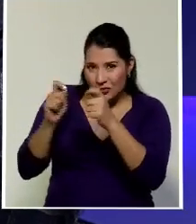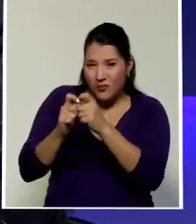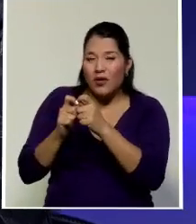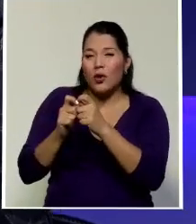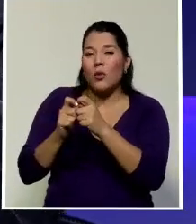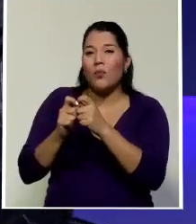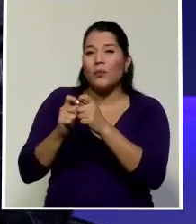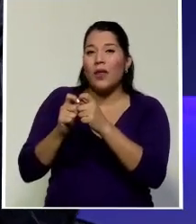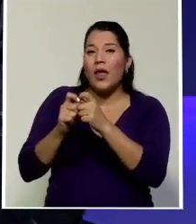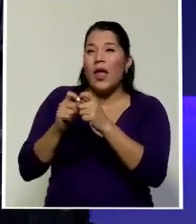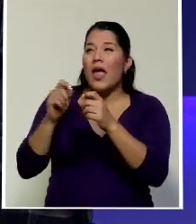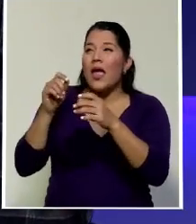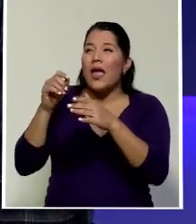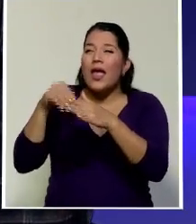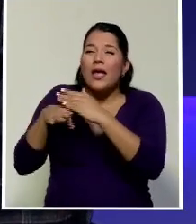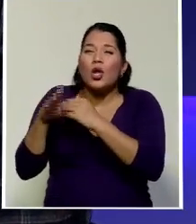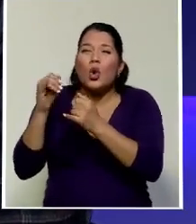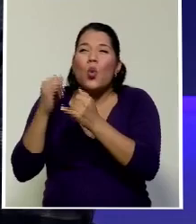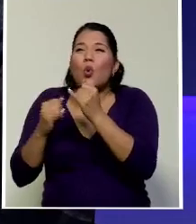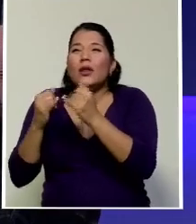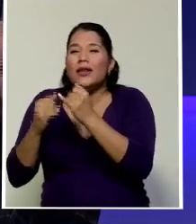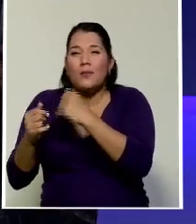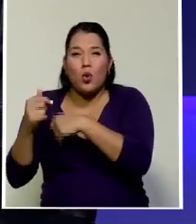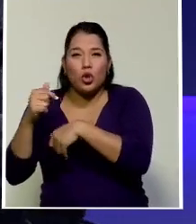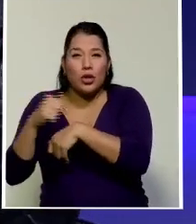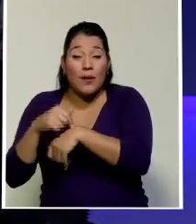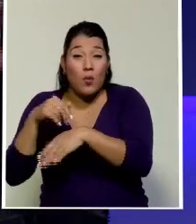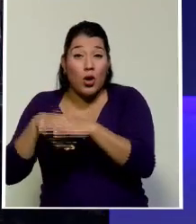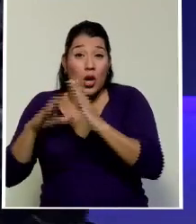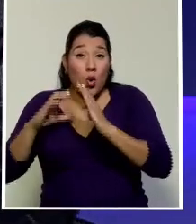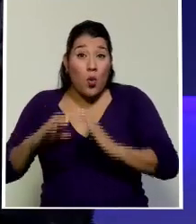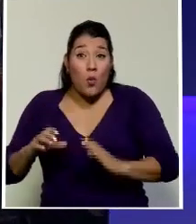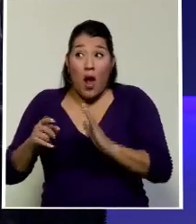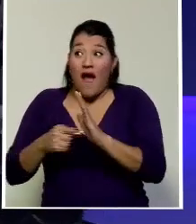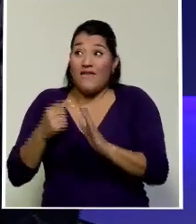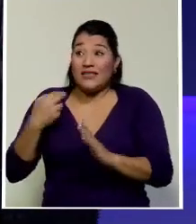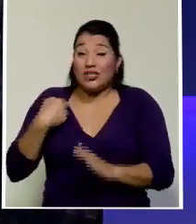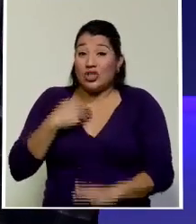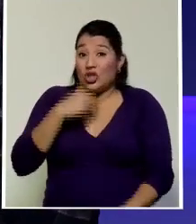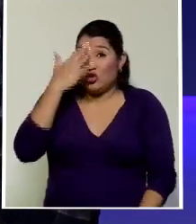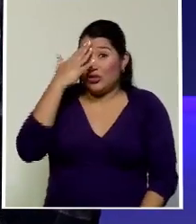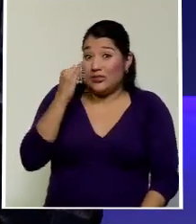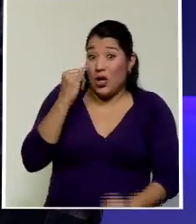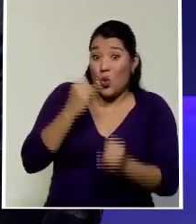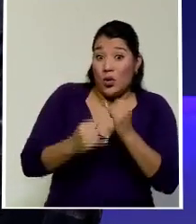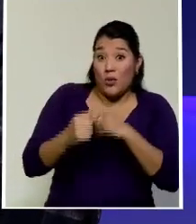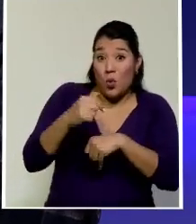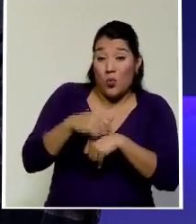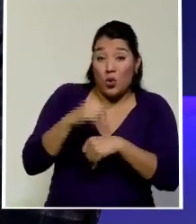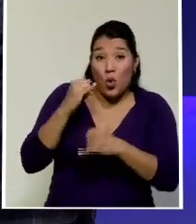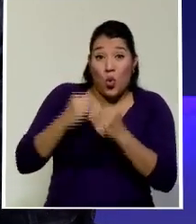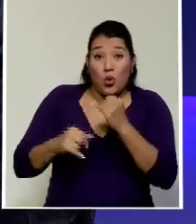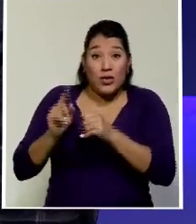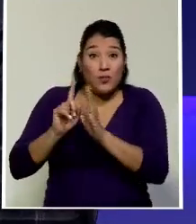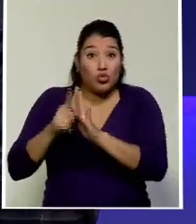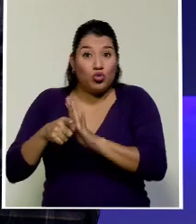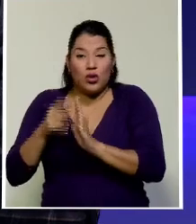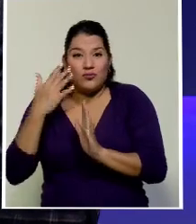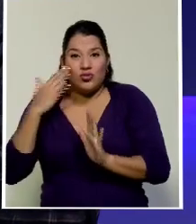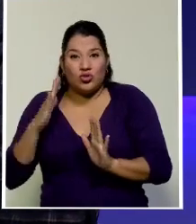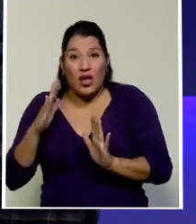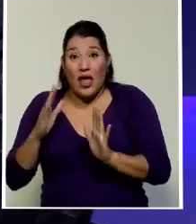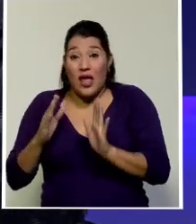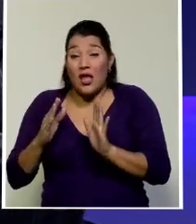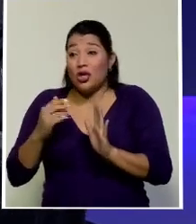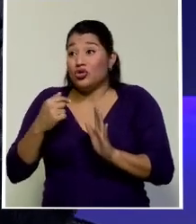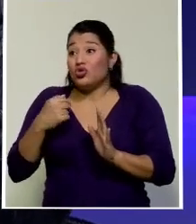los últimos minutos de un cuerpo, diría uno, ¿no? Pero uno no sabe si son los últimos minutos, las últimas horas, los últimos meses, porque el personaje tampoco lo sabe. Y yo creo que yo tampoco